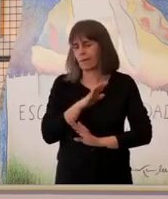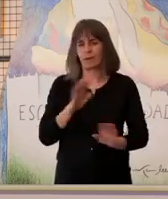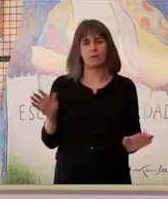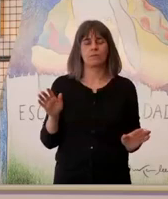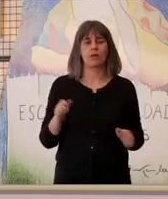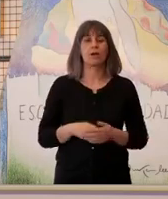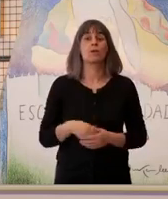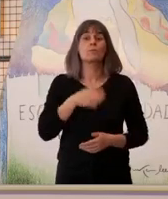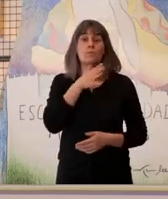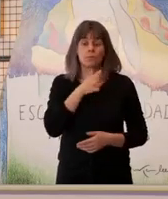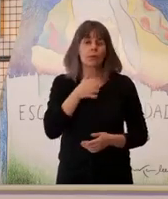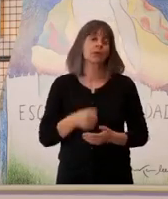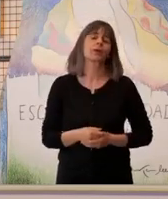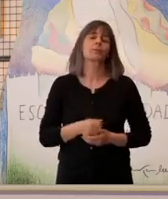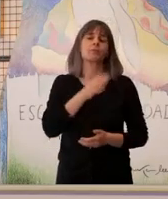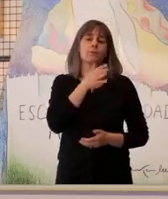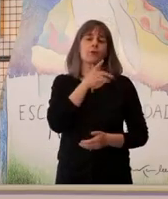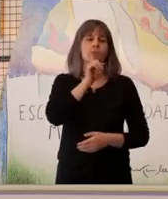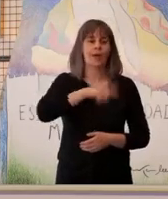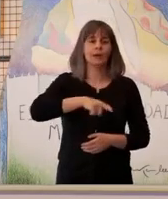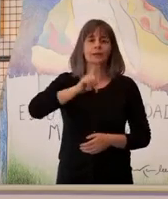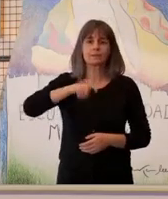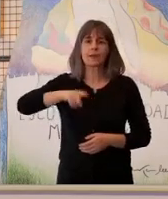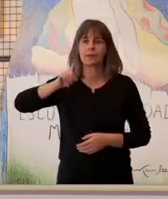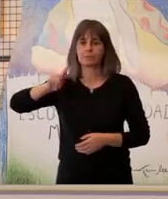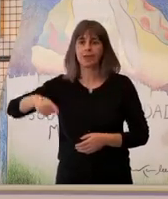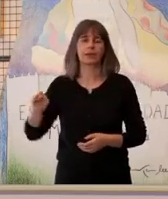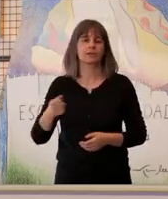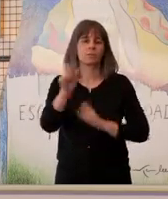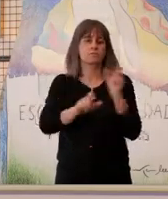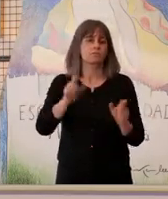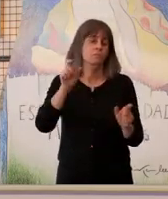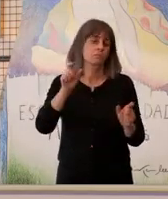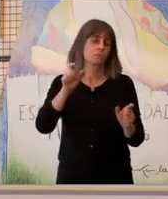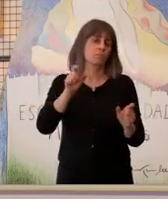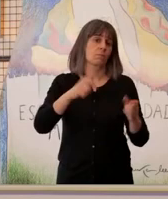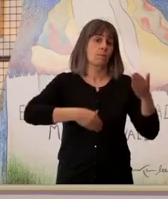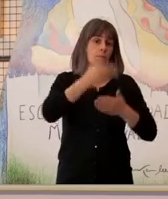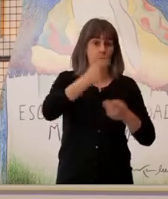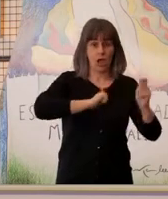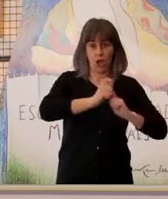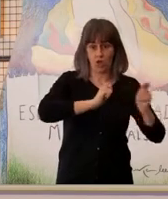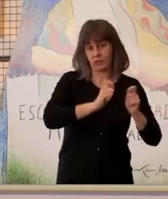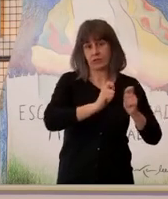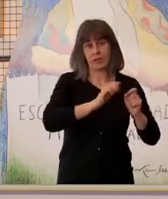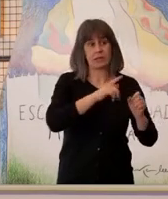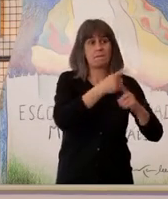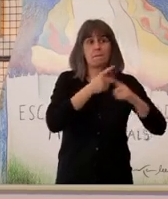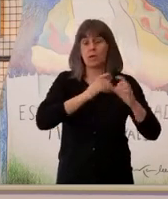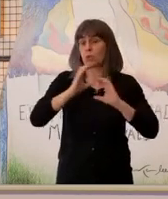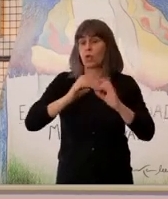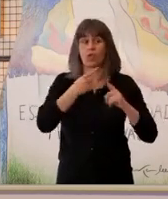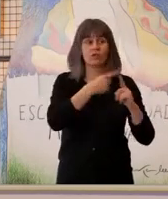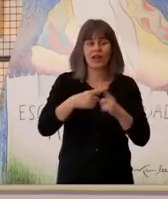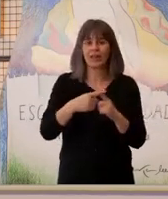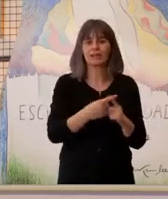porque cada mes me verían gente de periodistas de diferentes medios Cómo va Qué os han dicho